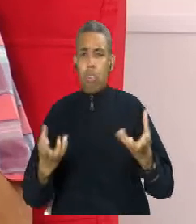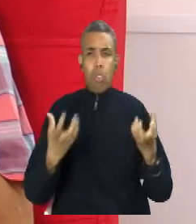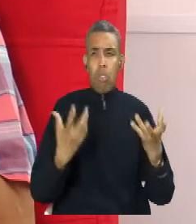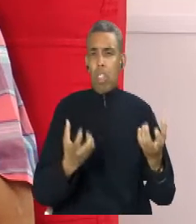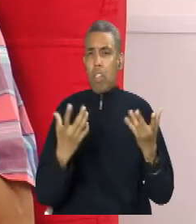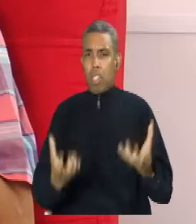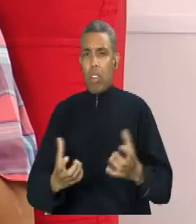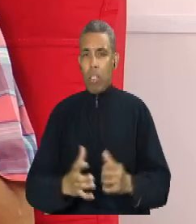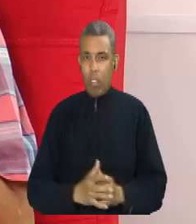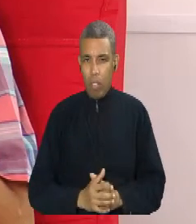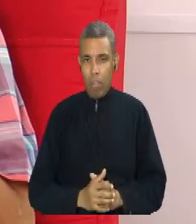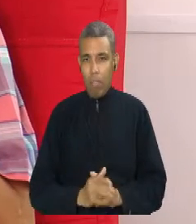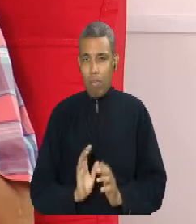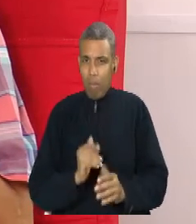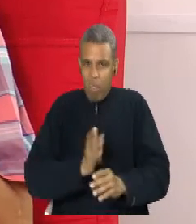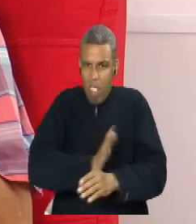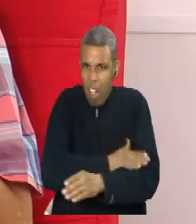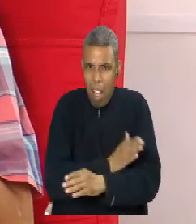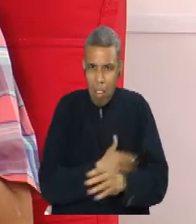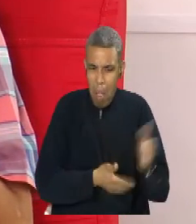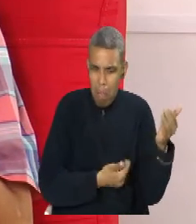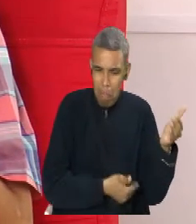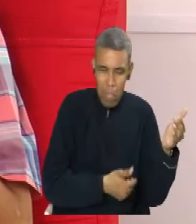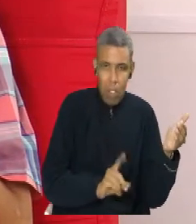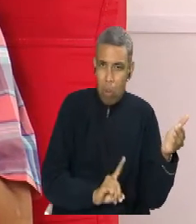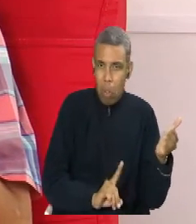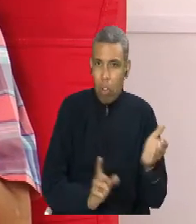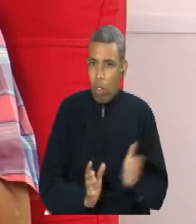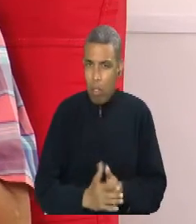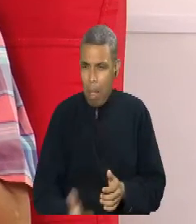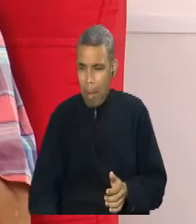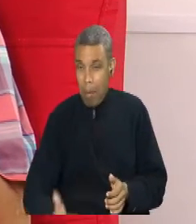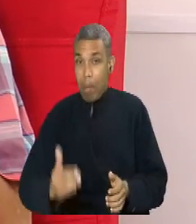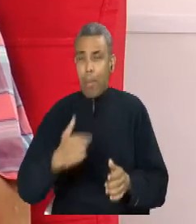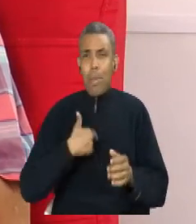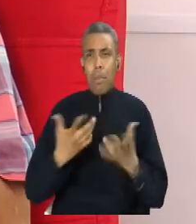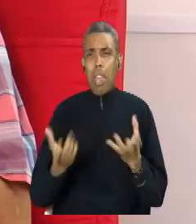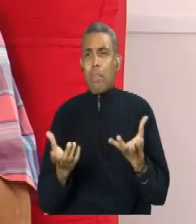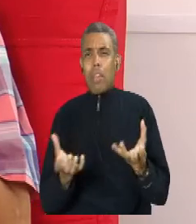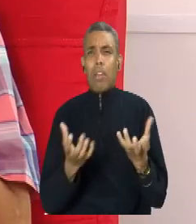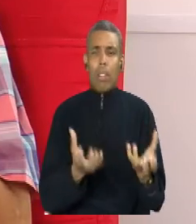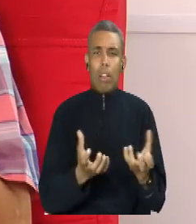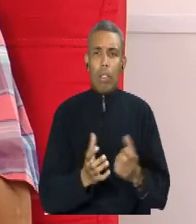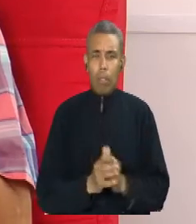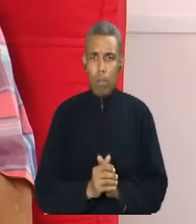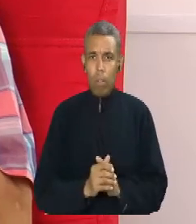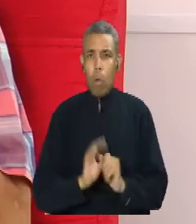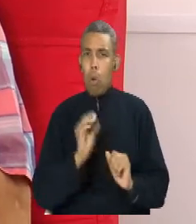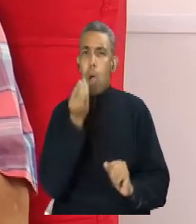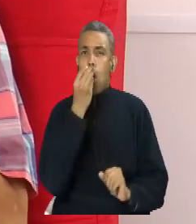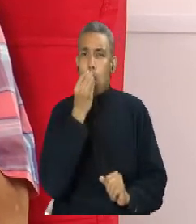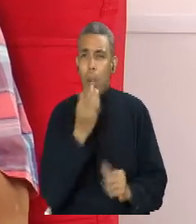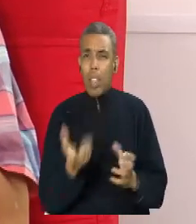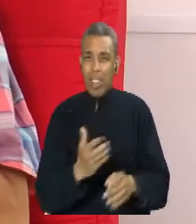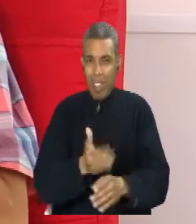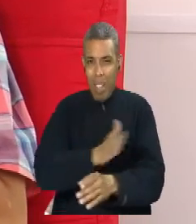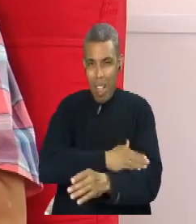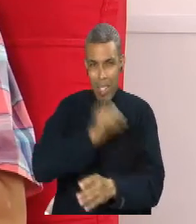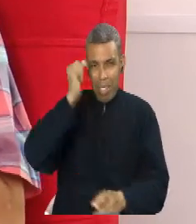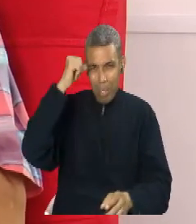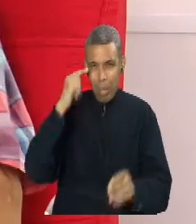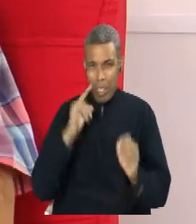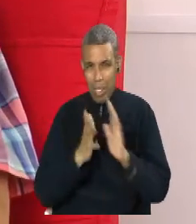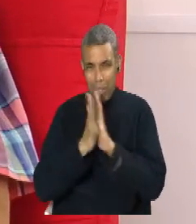en uno de los programas anteriores con relación a la comida entonces el